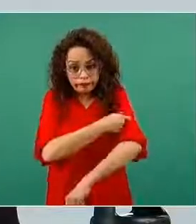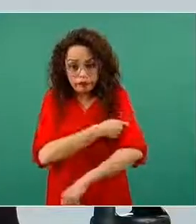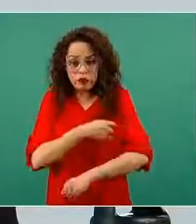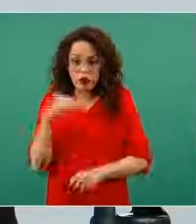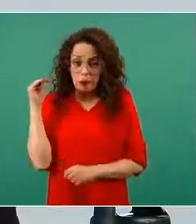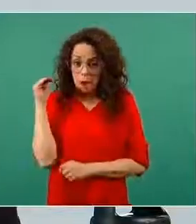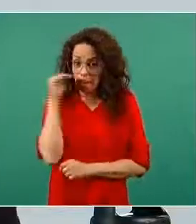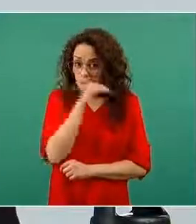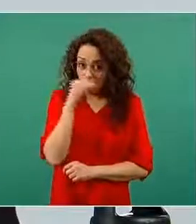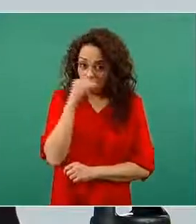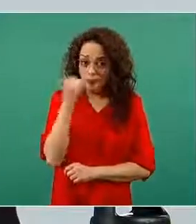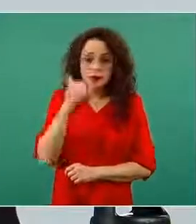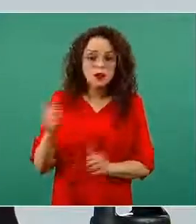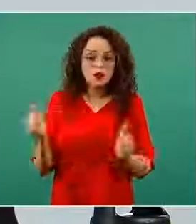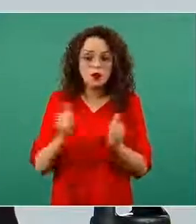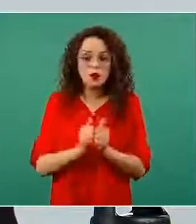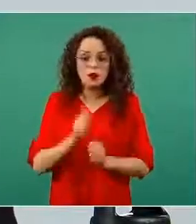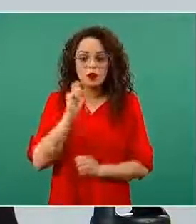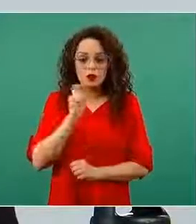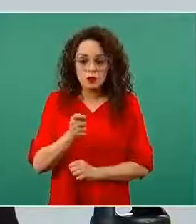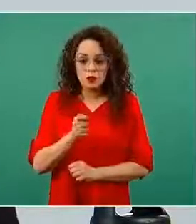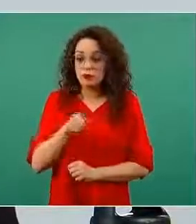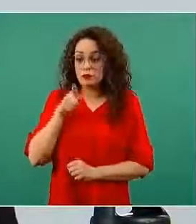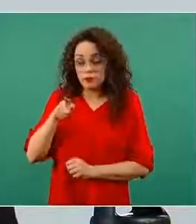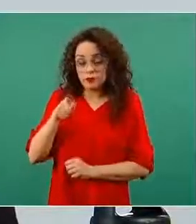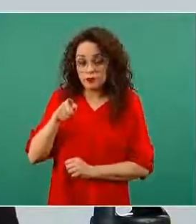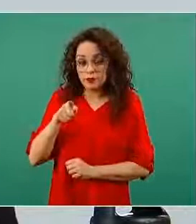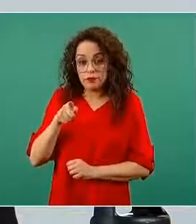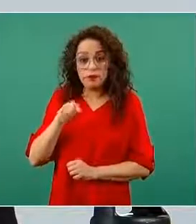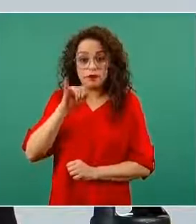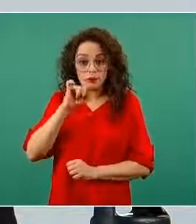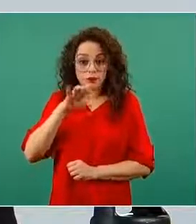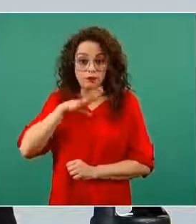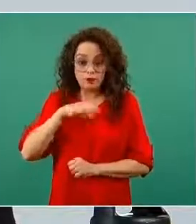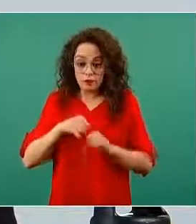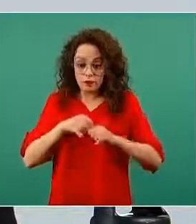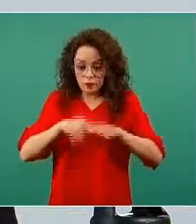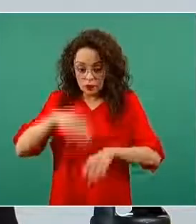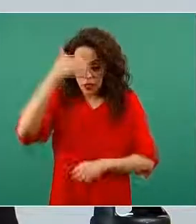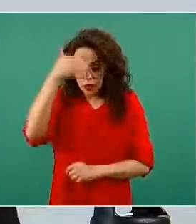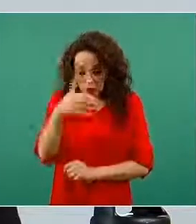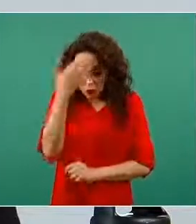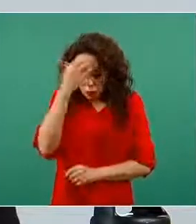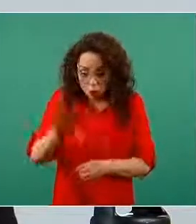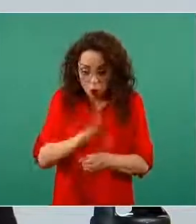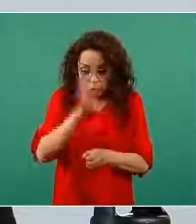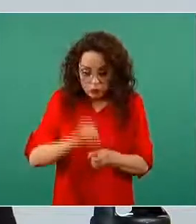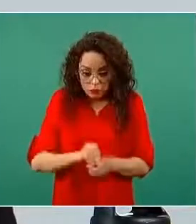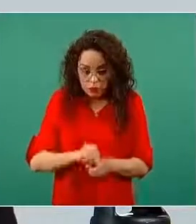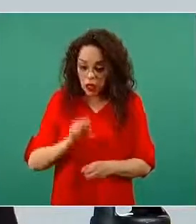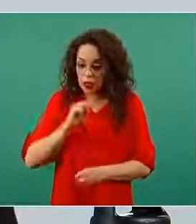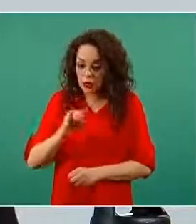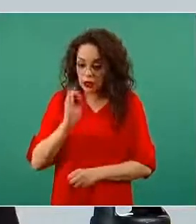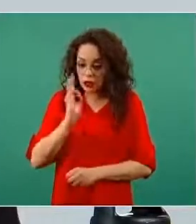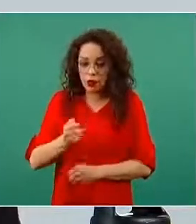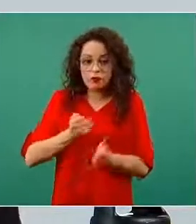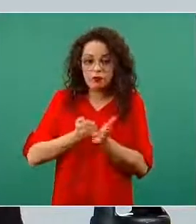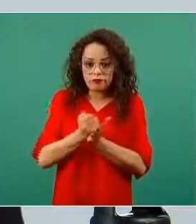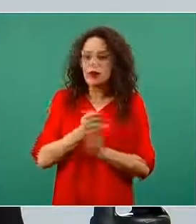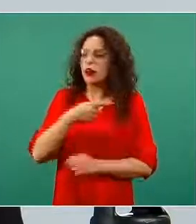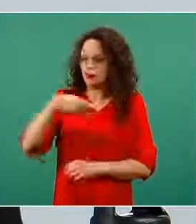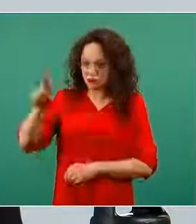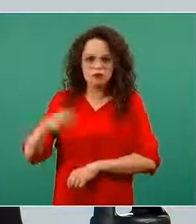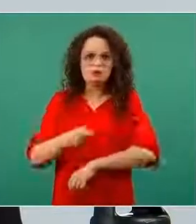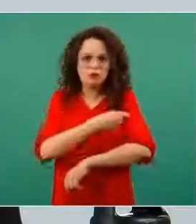y basada en que ellas tengan esta información. Por ello es muy importante recordar que esta